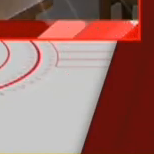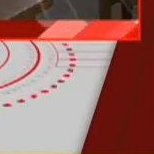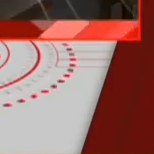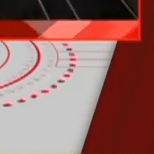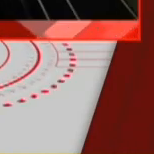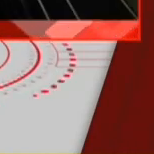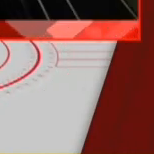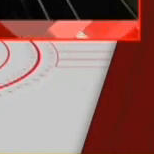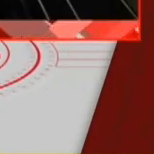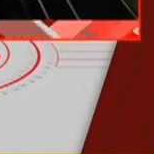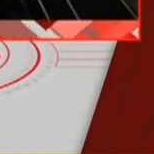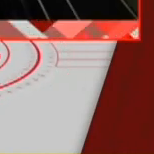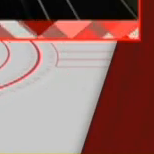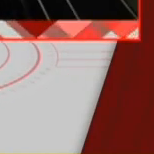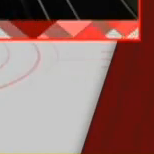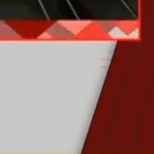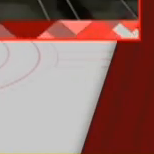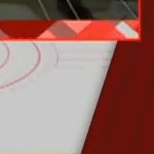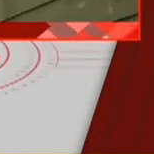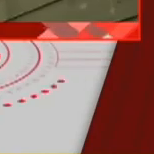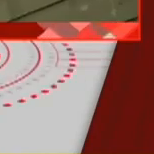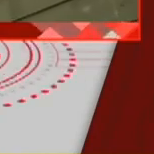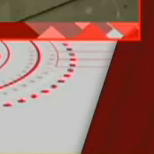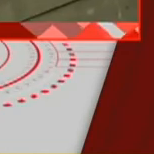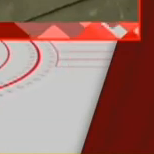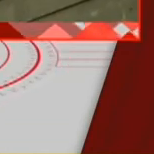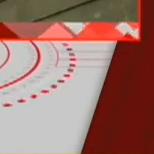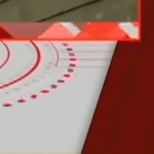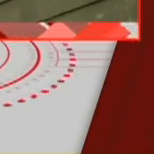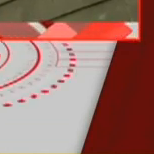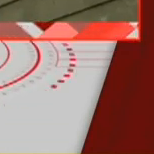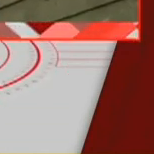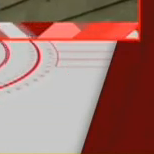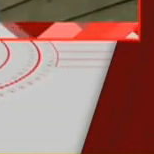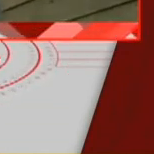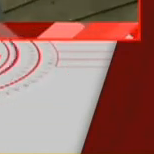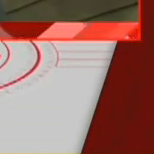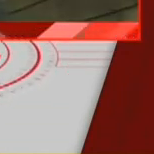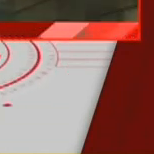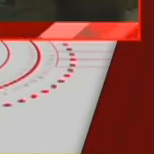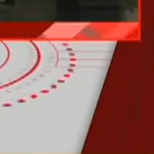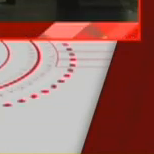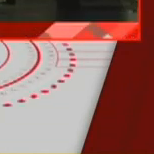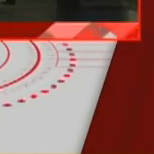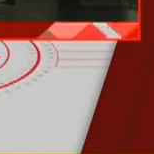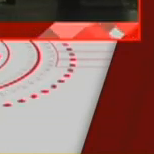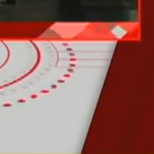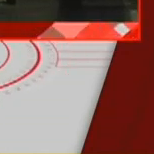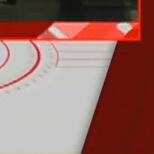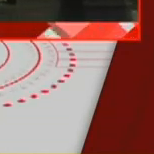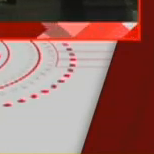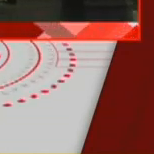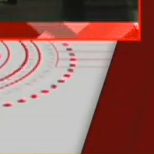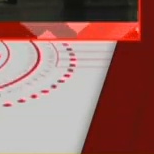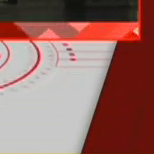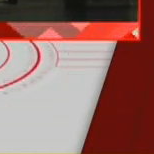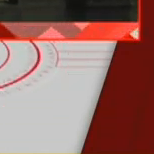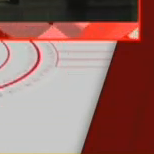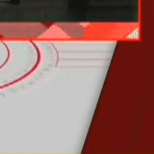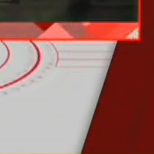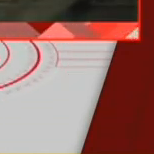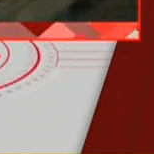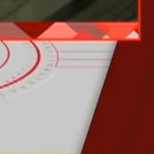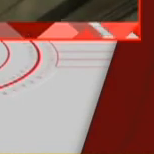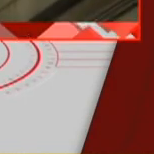son 65,000 metros cuadrados de terreno. Ya tenemos una extensión enorme, con 2 nuevos edificios de punta. Uno